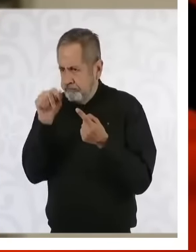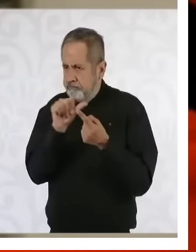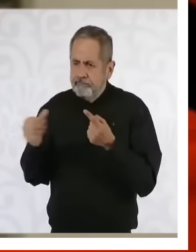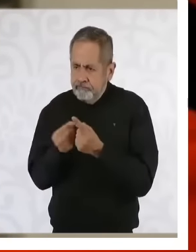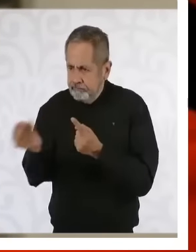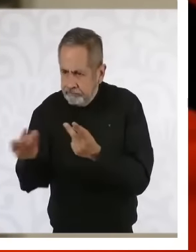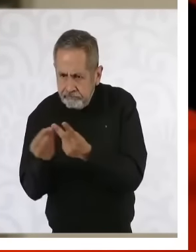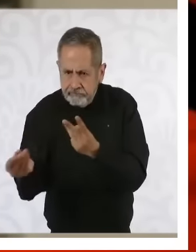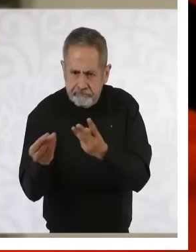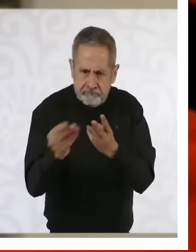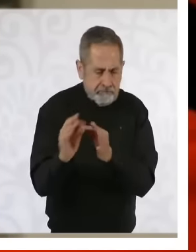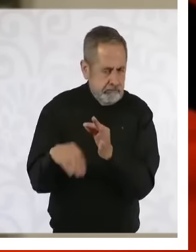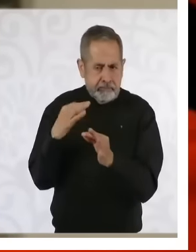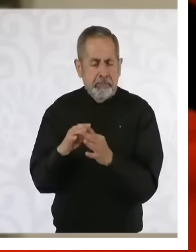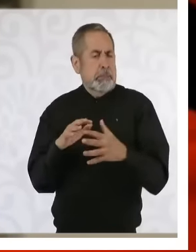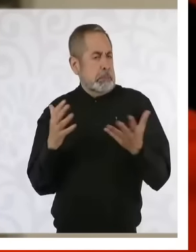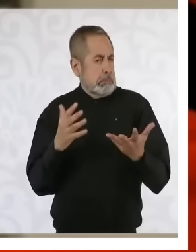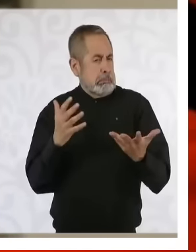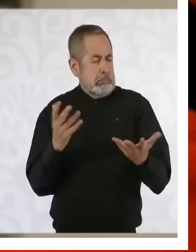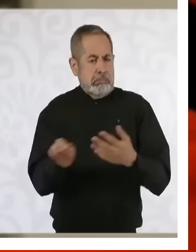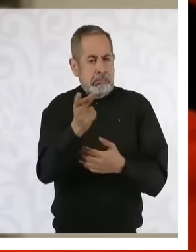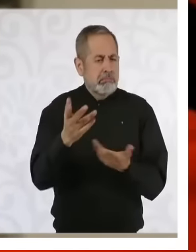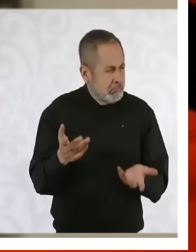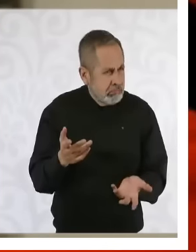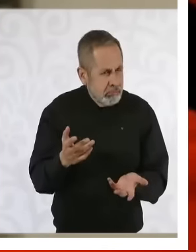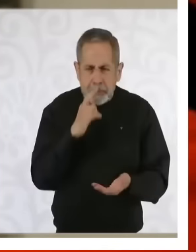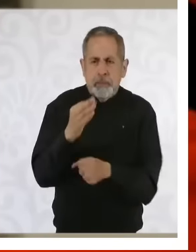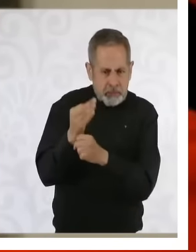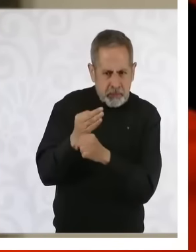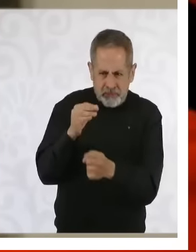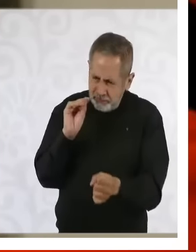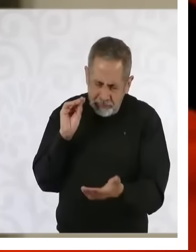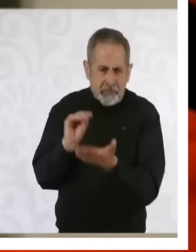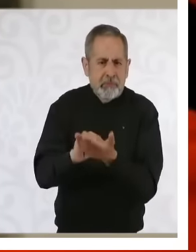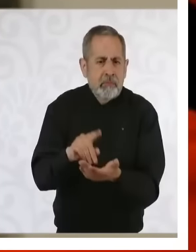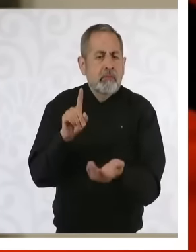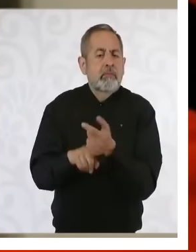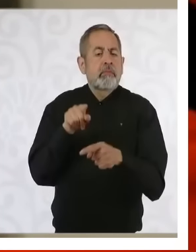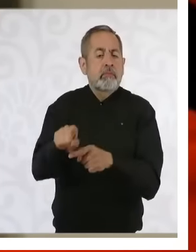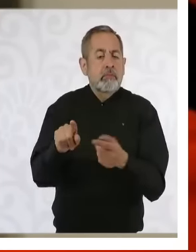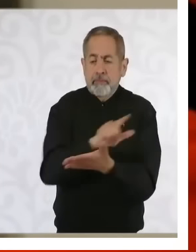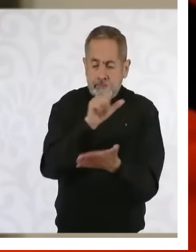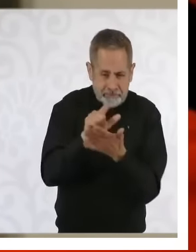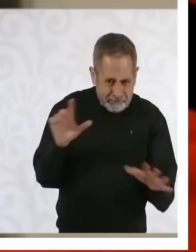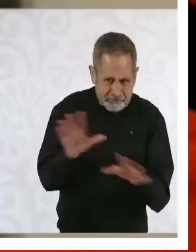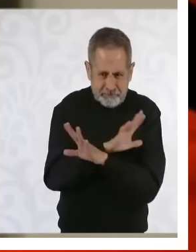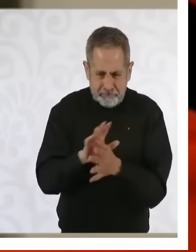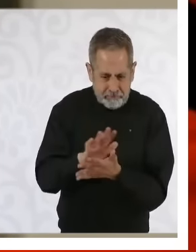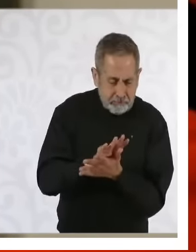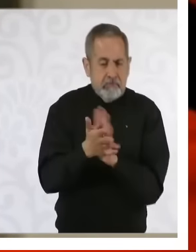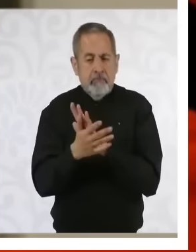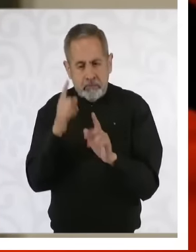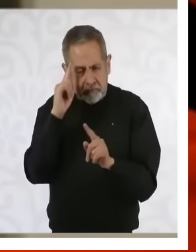ahí la pregunta que se hacen de por qué no apostar ya a la reforma fiscal integral que pudiera darle ingresos al Estado y no